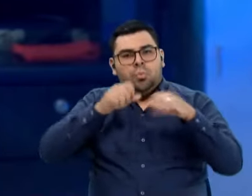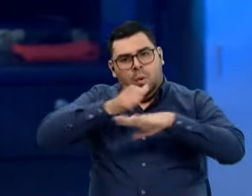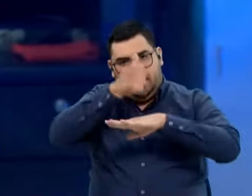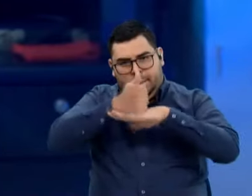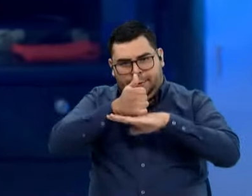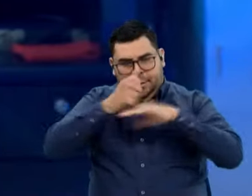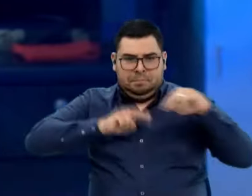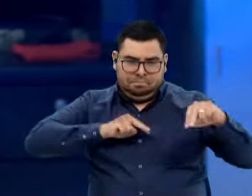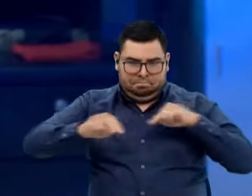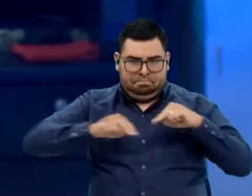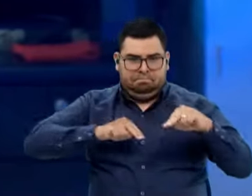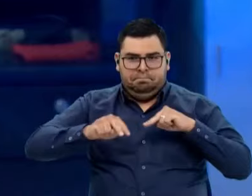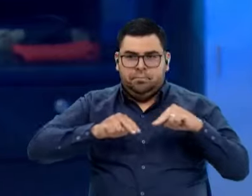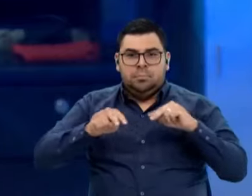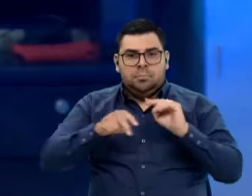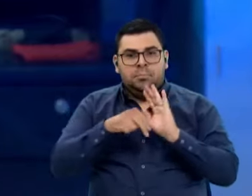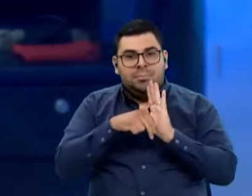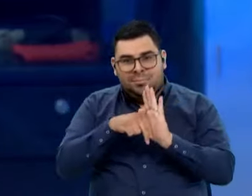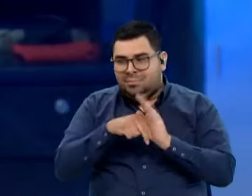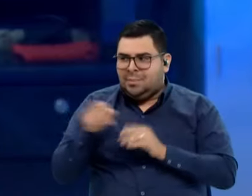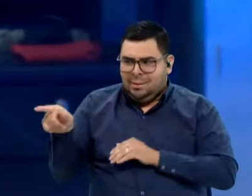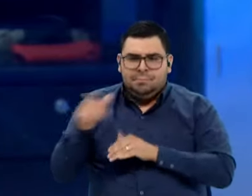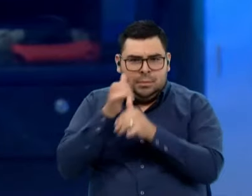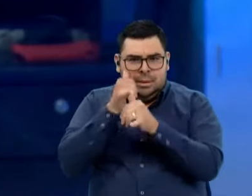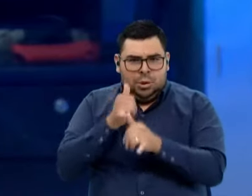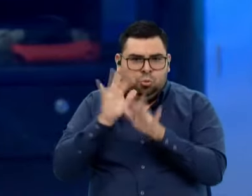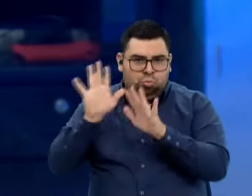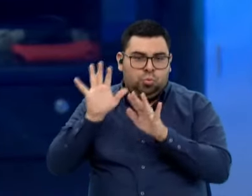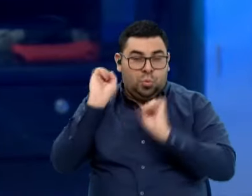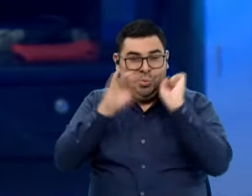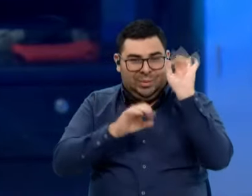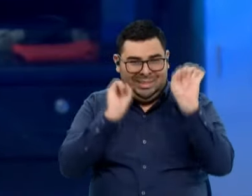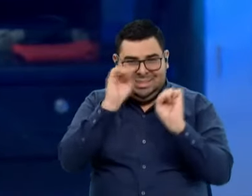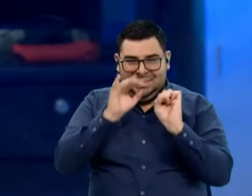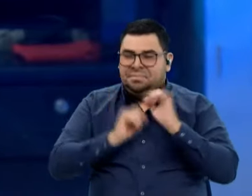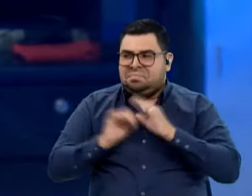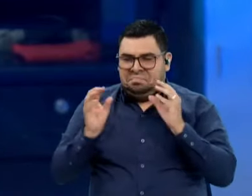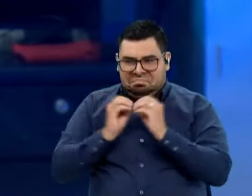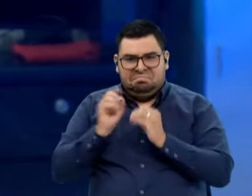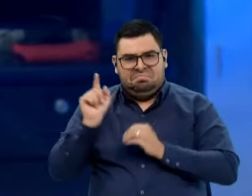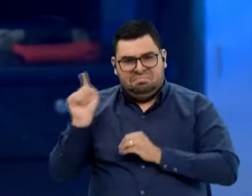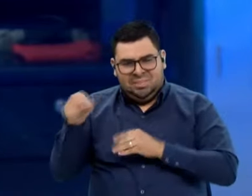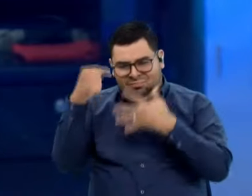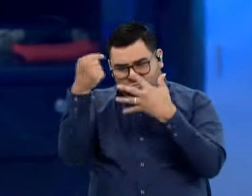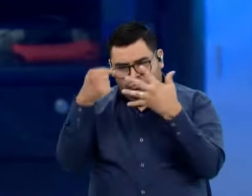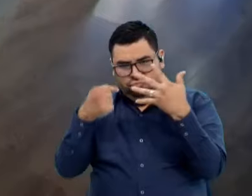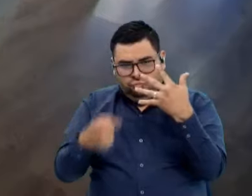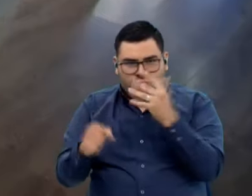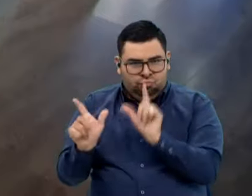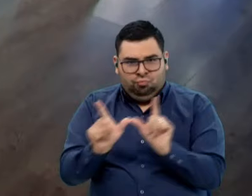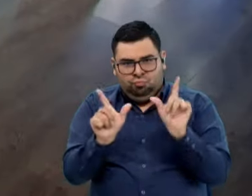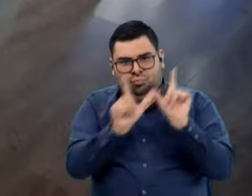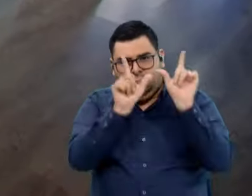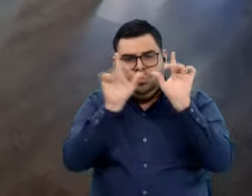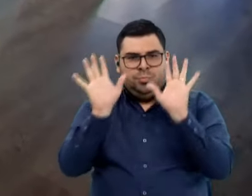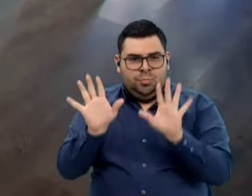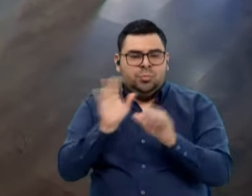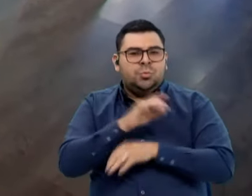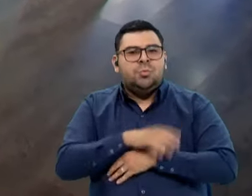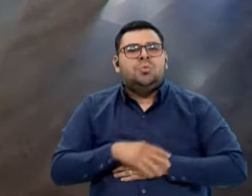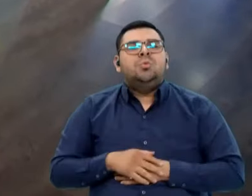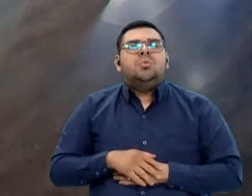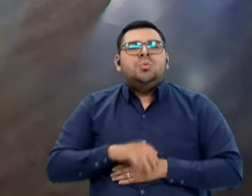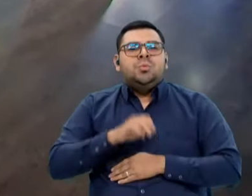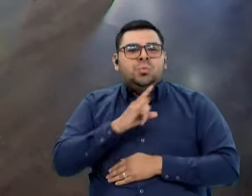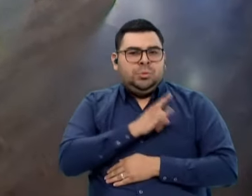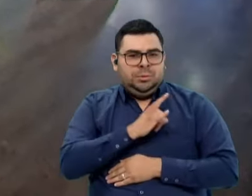desastres. Ingeniero civil de la Universidad Industrial de Santander y también especialista en gerencia e interventoría de obras civiles de la Universidad Pontificia Bolivariana, que nos acompaña